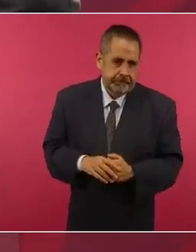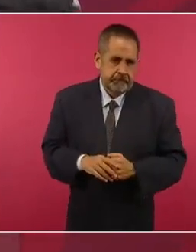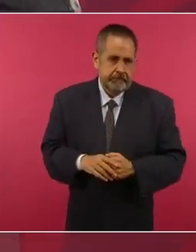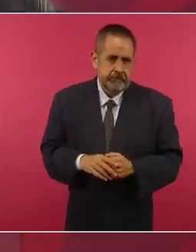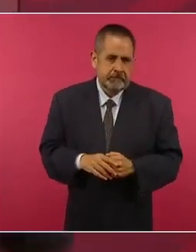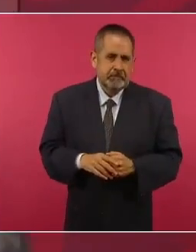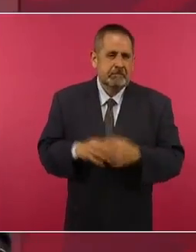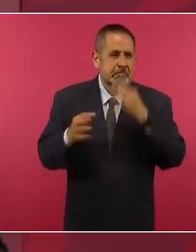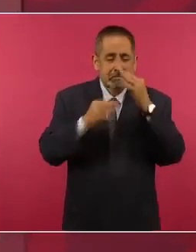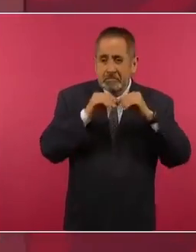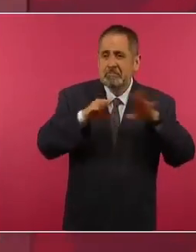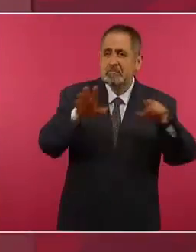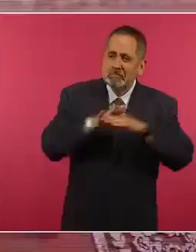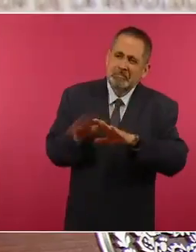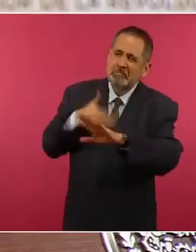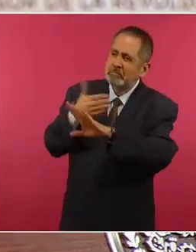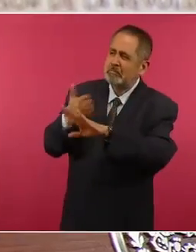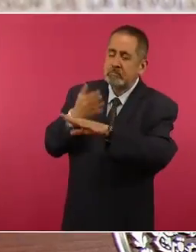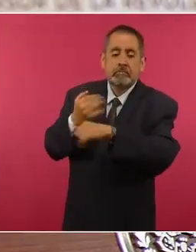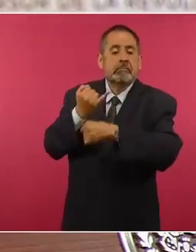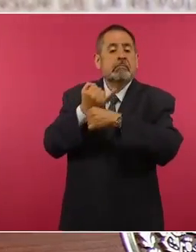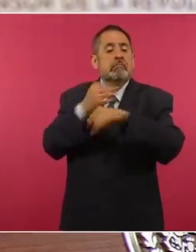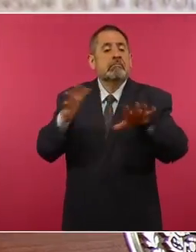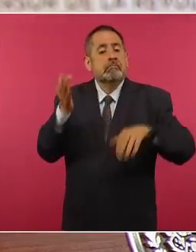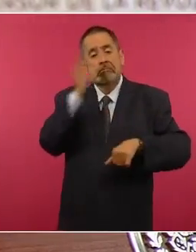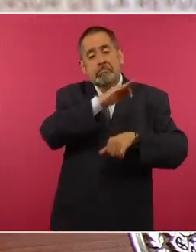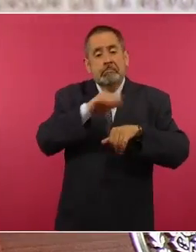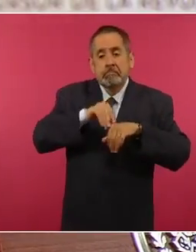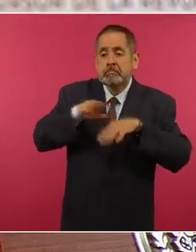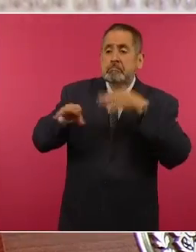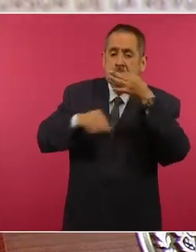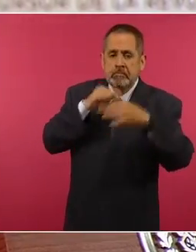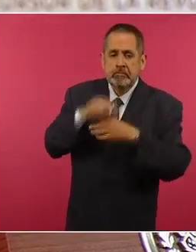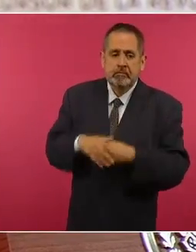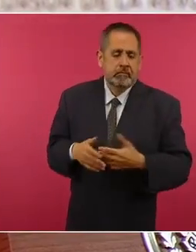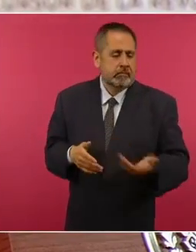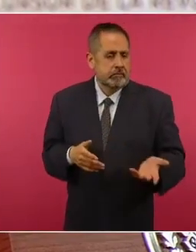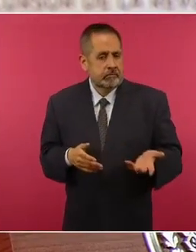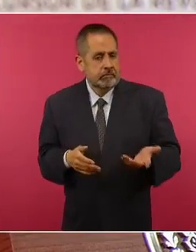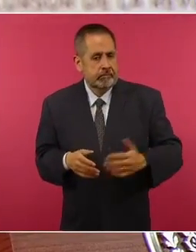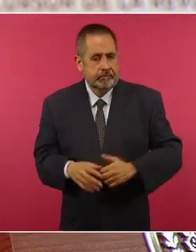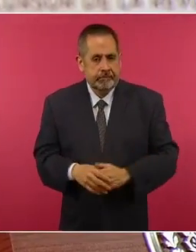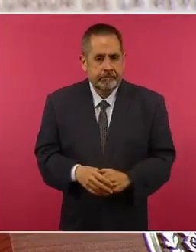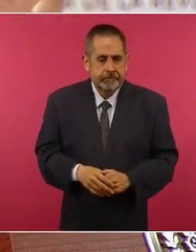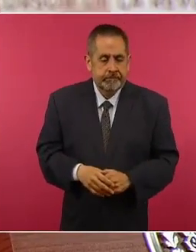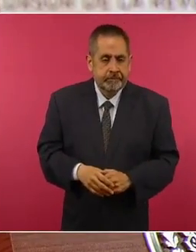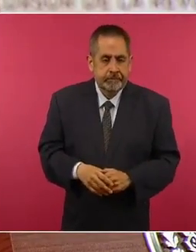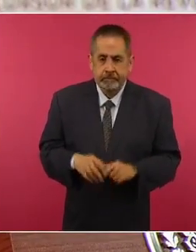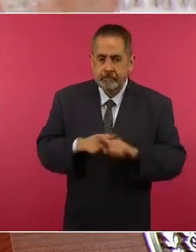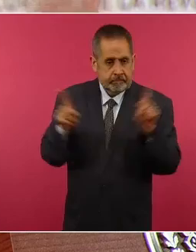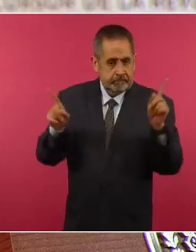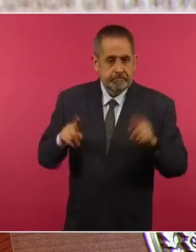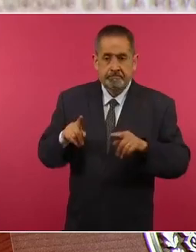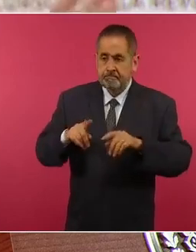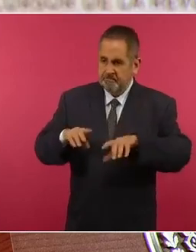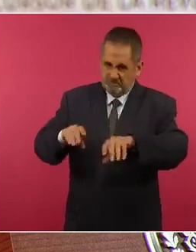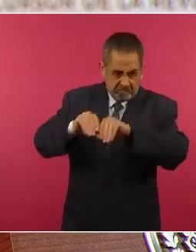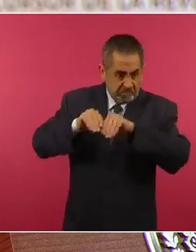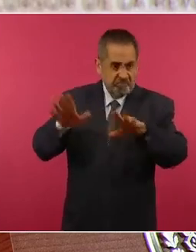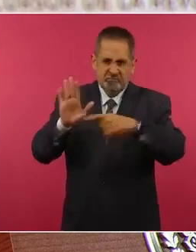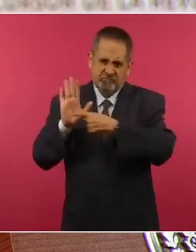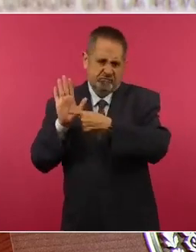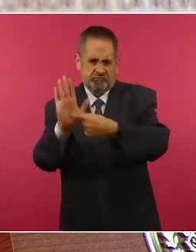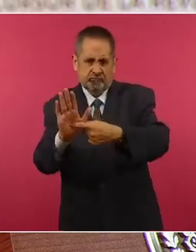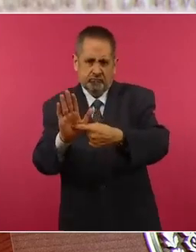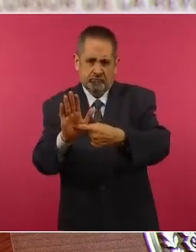generar campañas de desinformación a su antojo. Cuando se informa